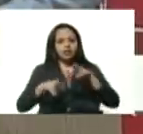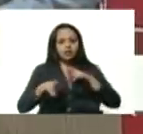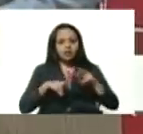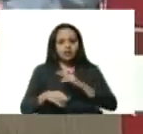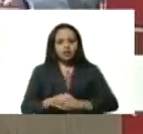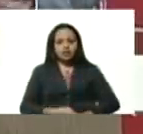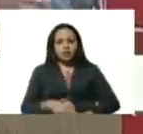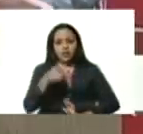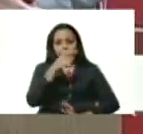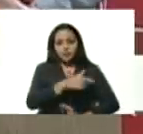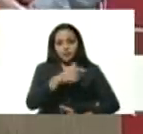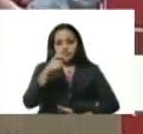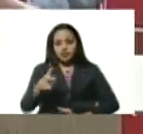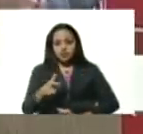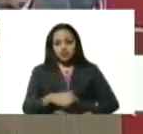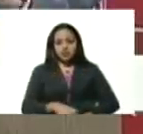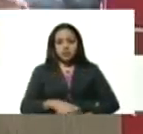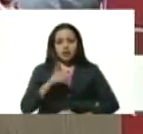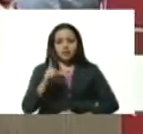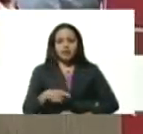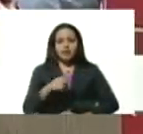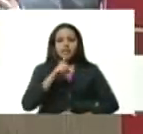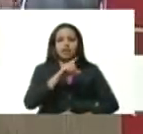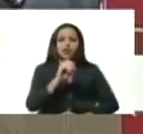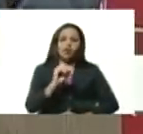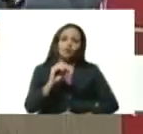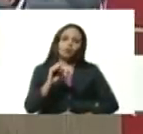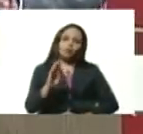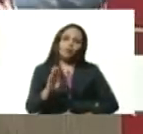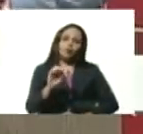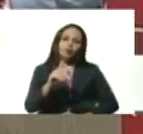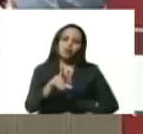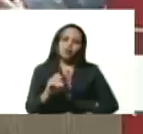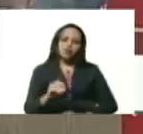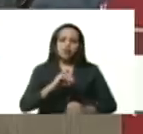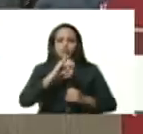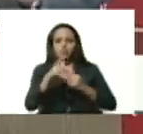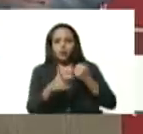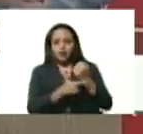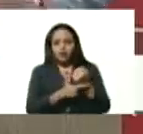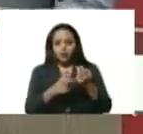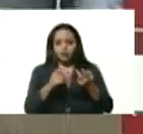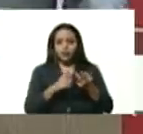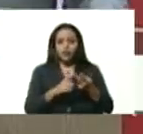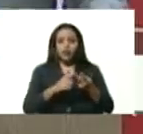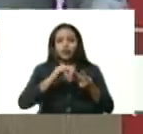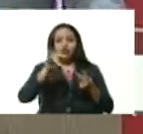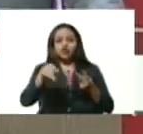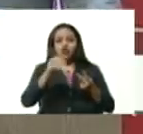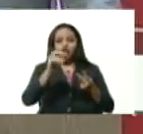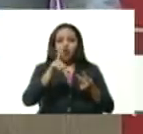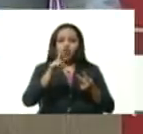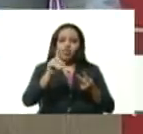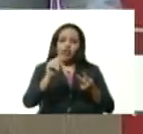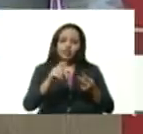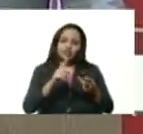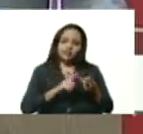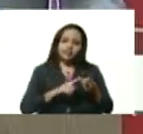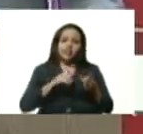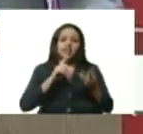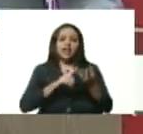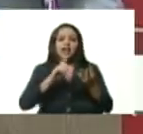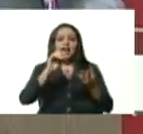esta persona, Leopoldo López, Juan Guaidó, Jordan Gudró, Cliver Alcalá Cordones y